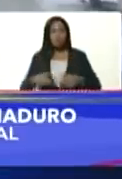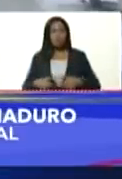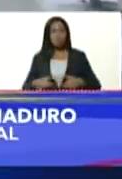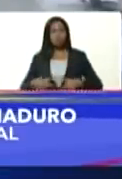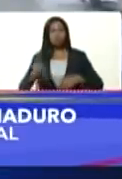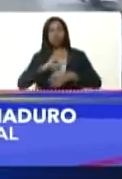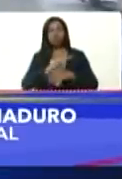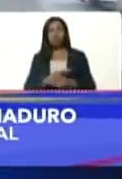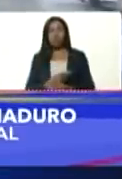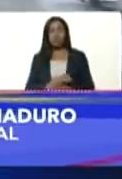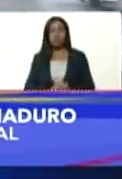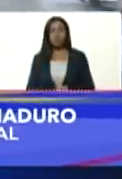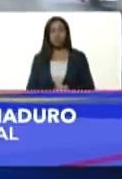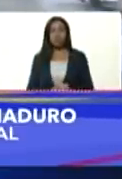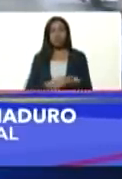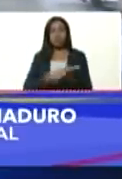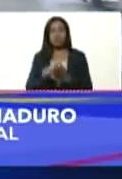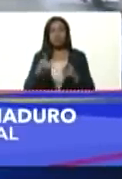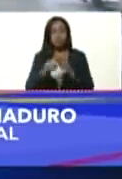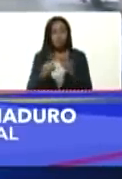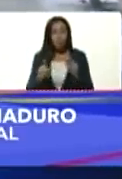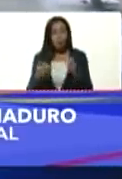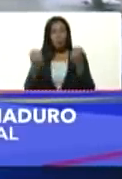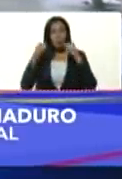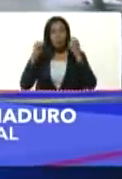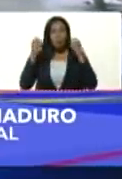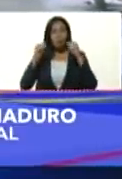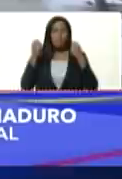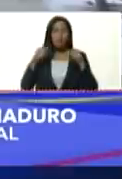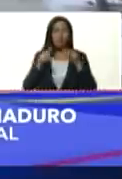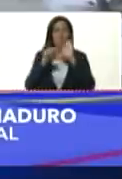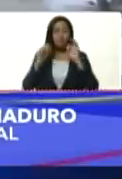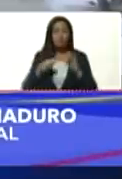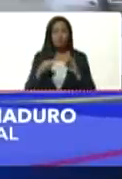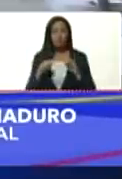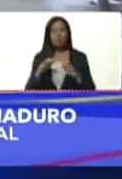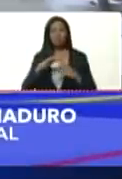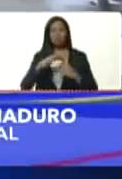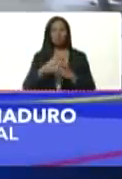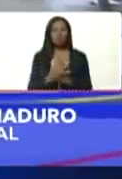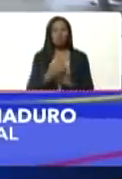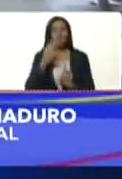intensamente en garantizar y estar preparados para una situación